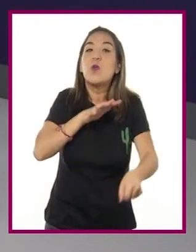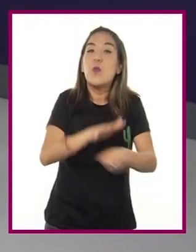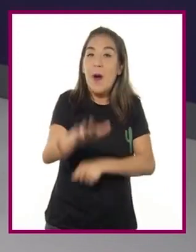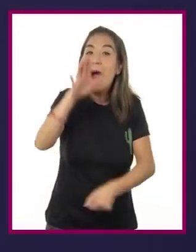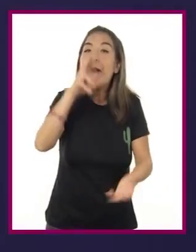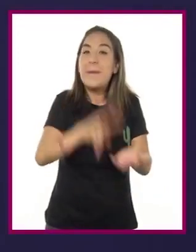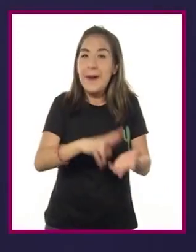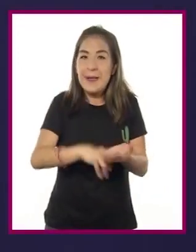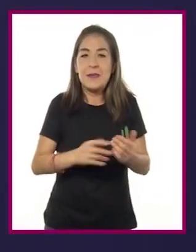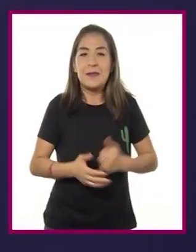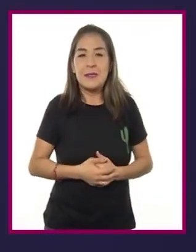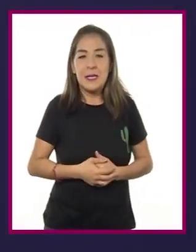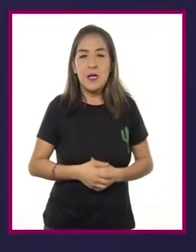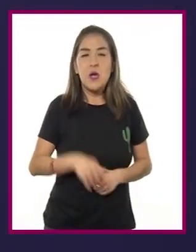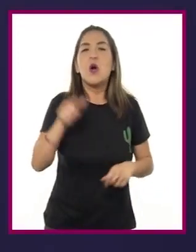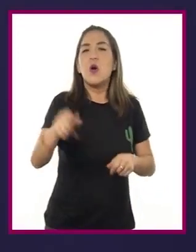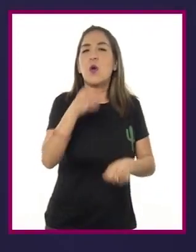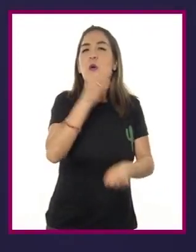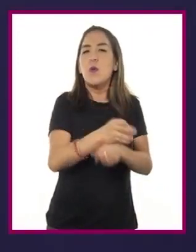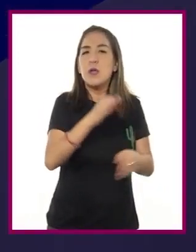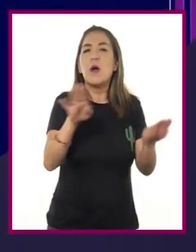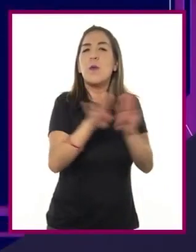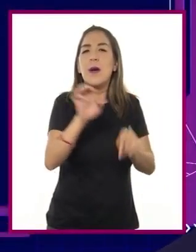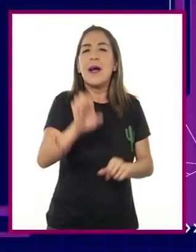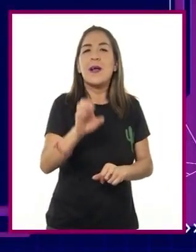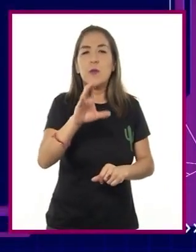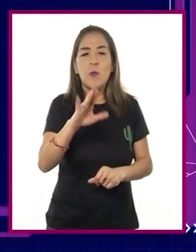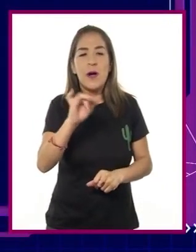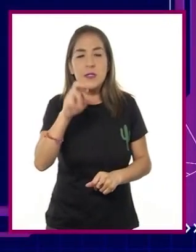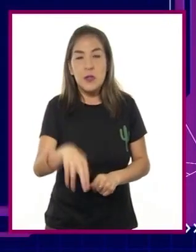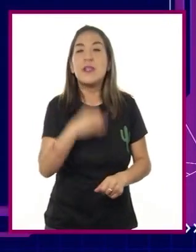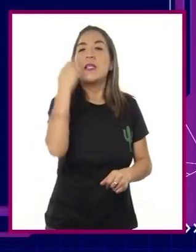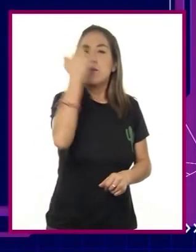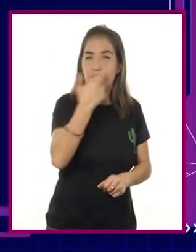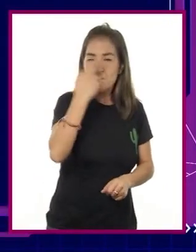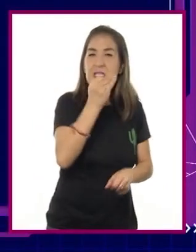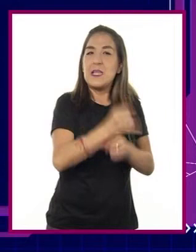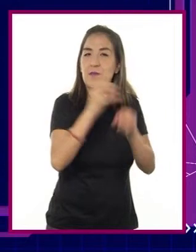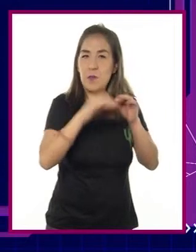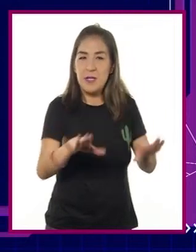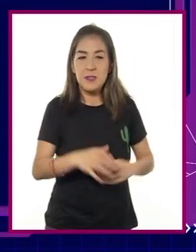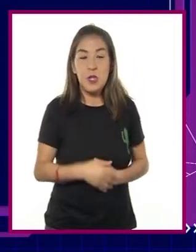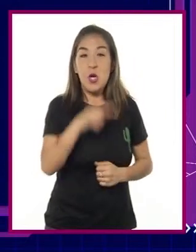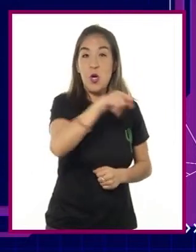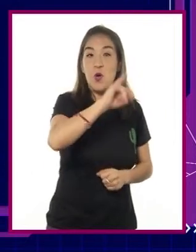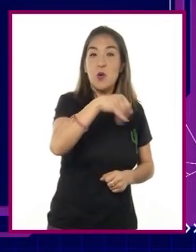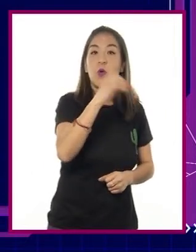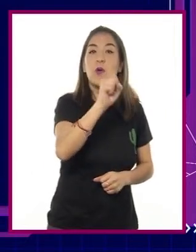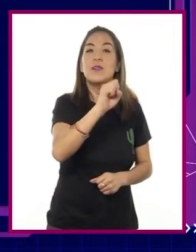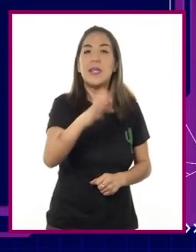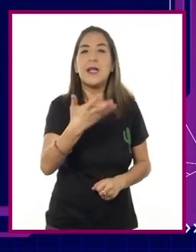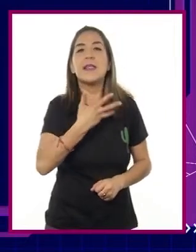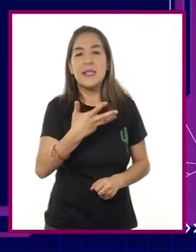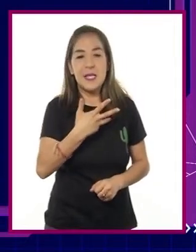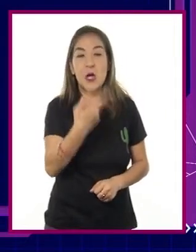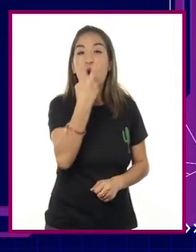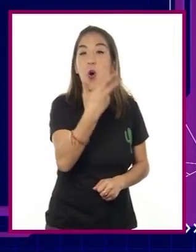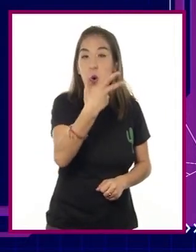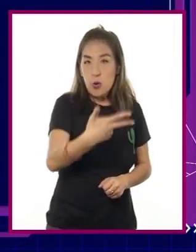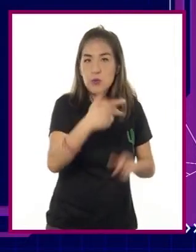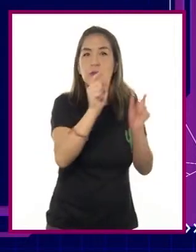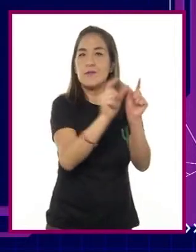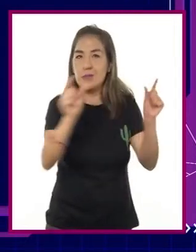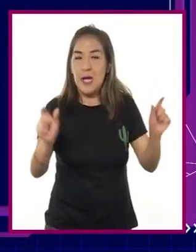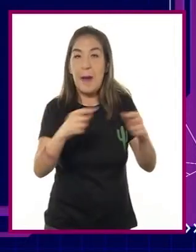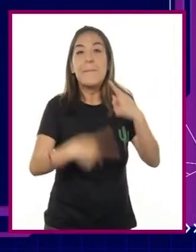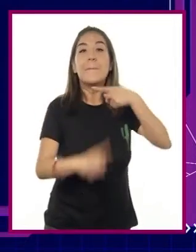valor. Para plantear la ecuación, analicemos los datos. José tiene 8 cupones más 60 pesos.